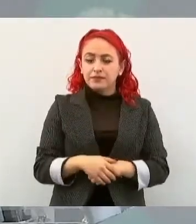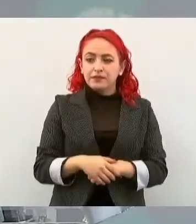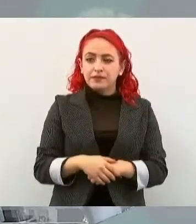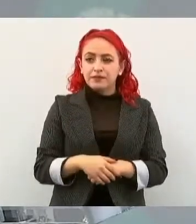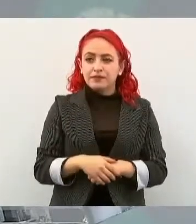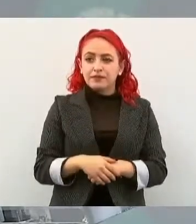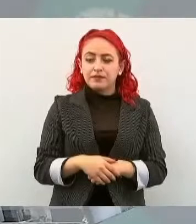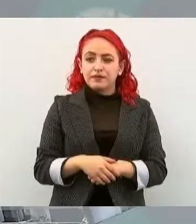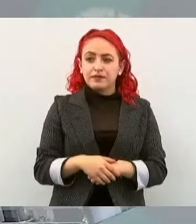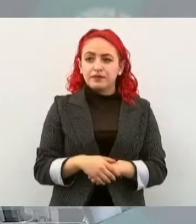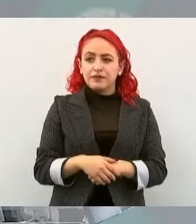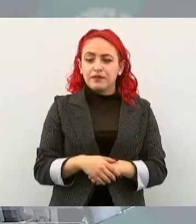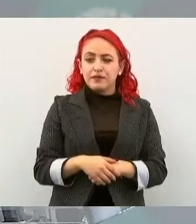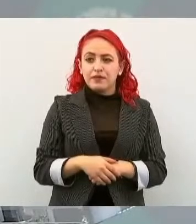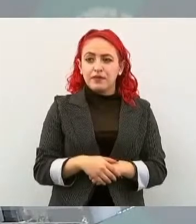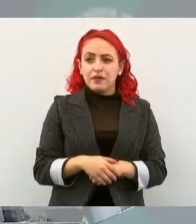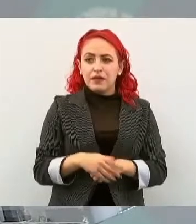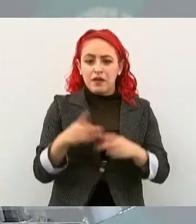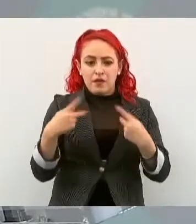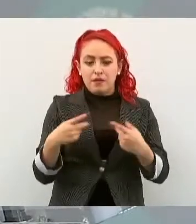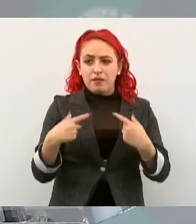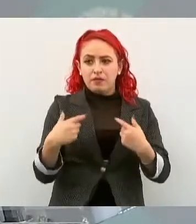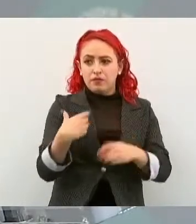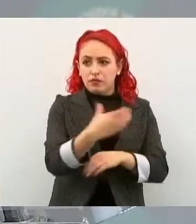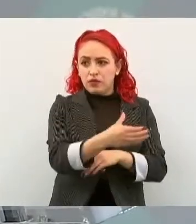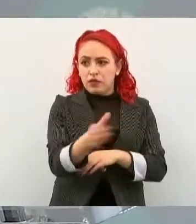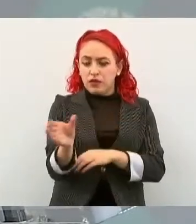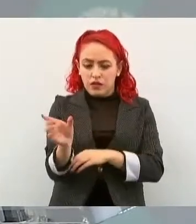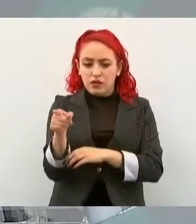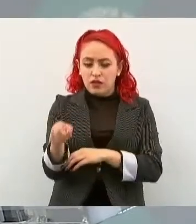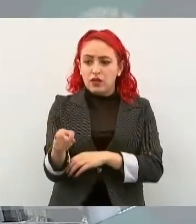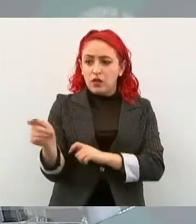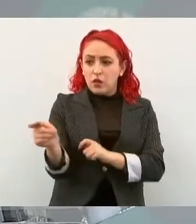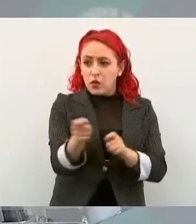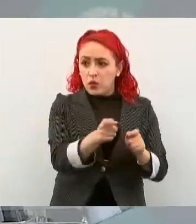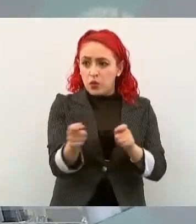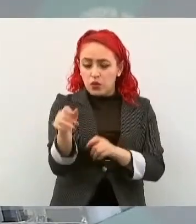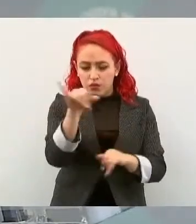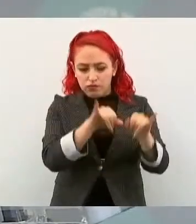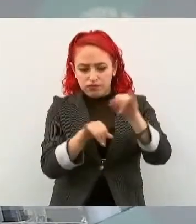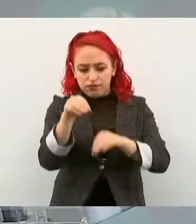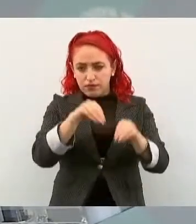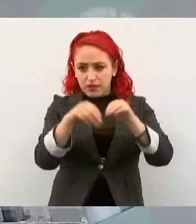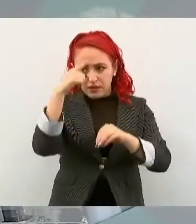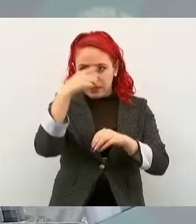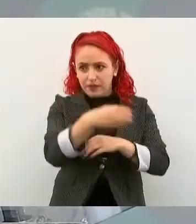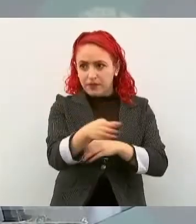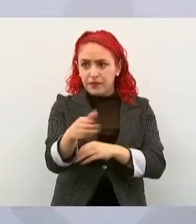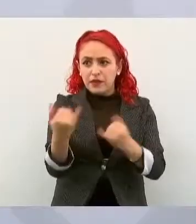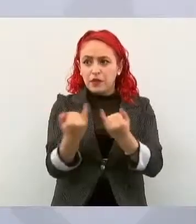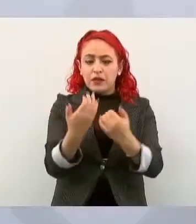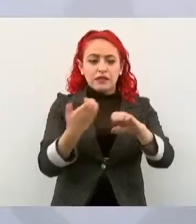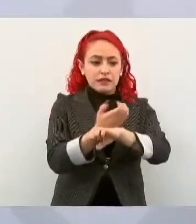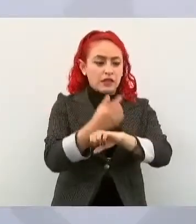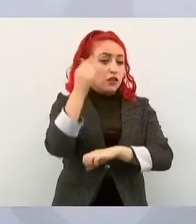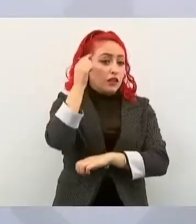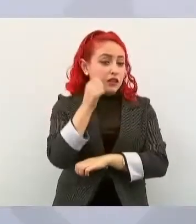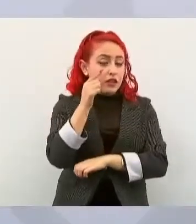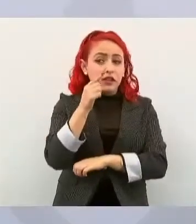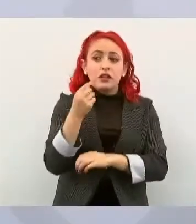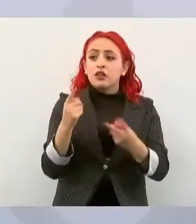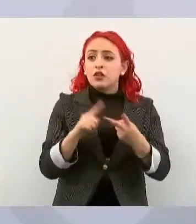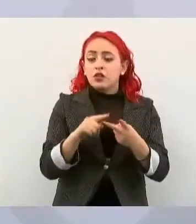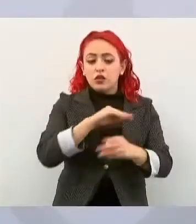a los productores el fertilizante, como en el estado de Guerrero, todos